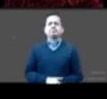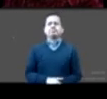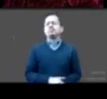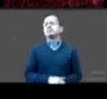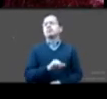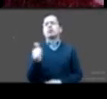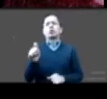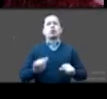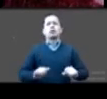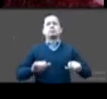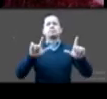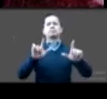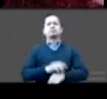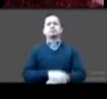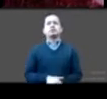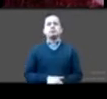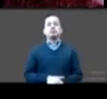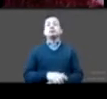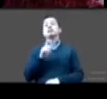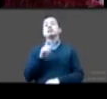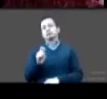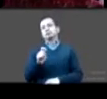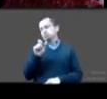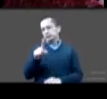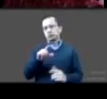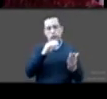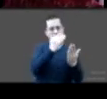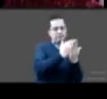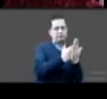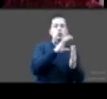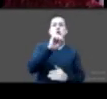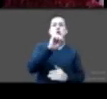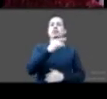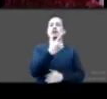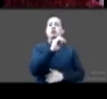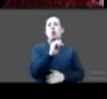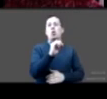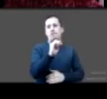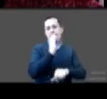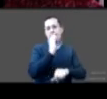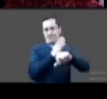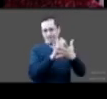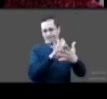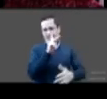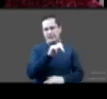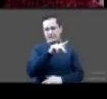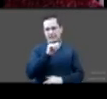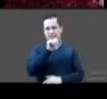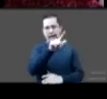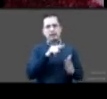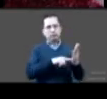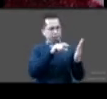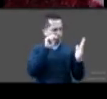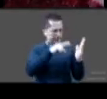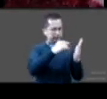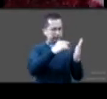el código penal, donde ya estamos hablando de igual, el anterior, ¿no?,